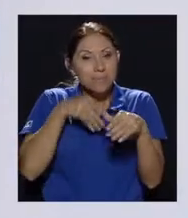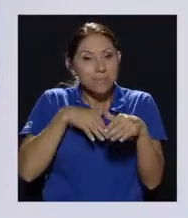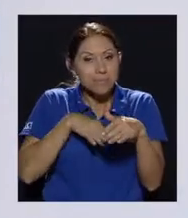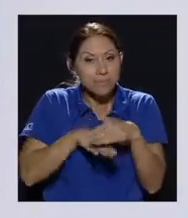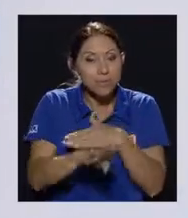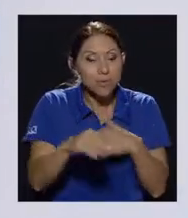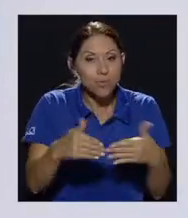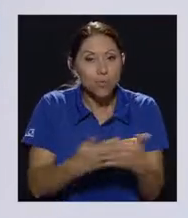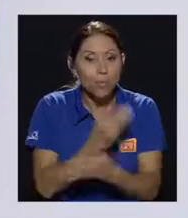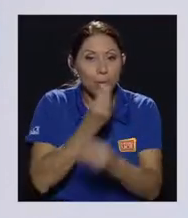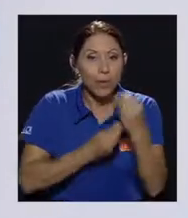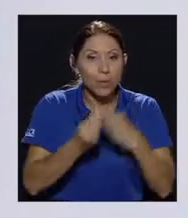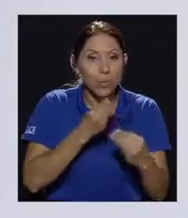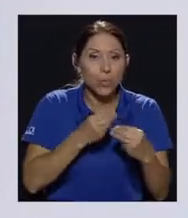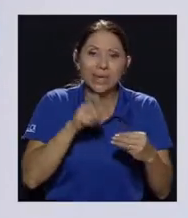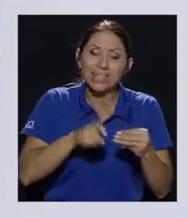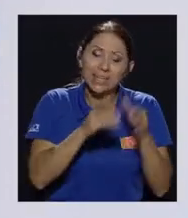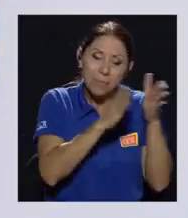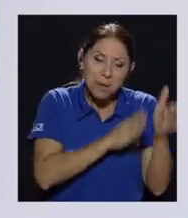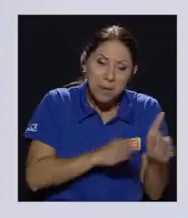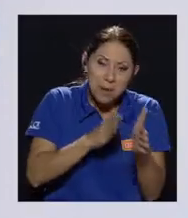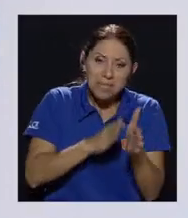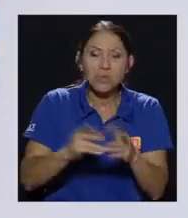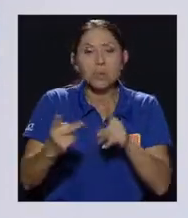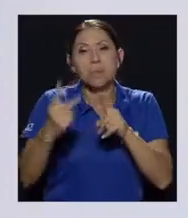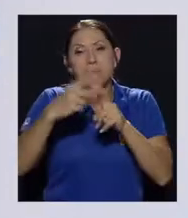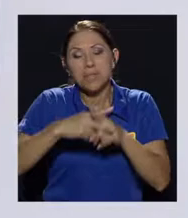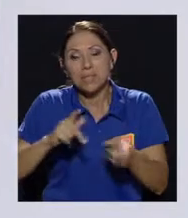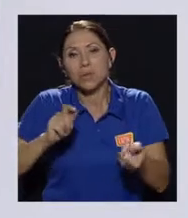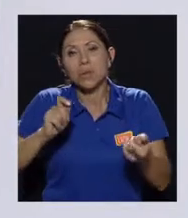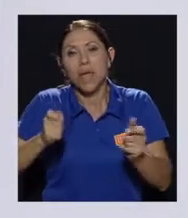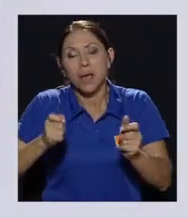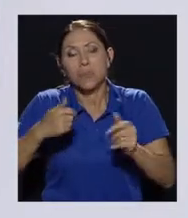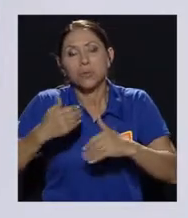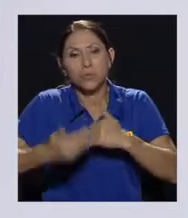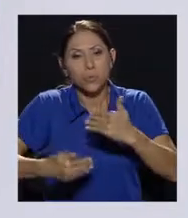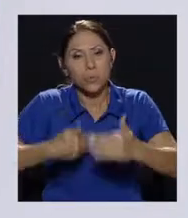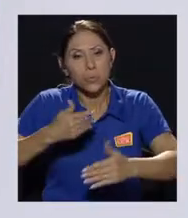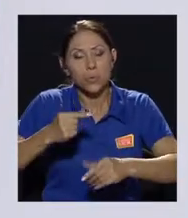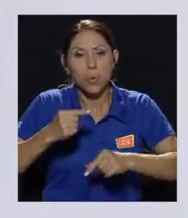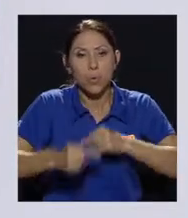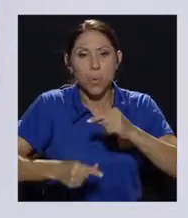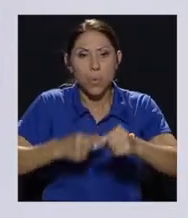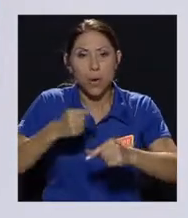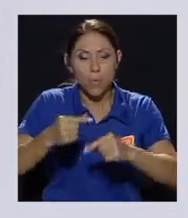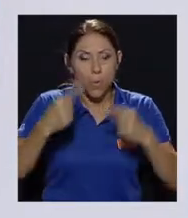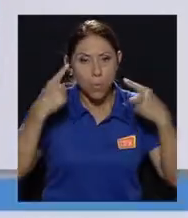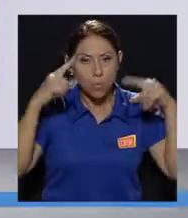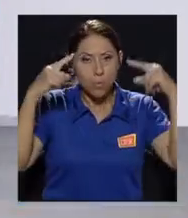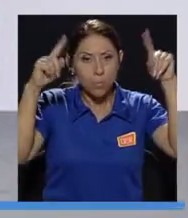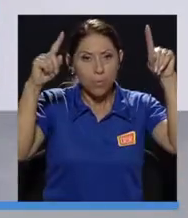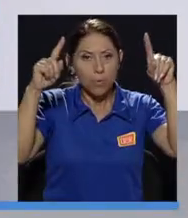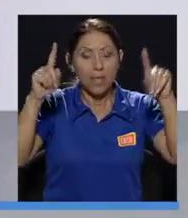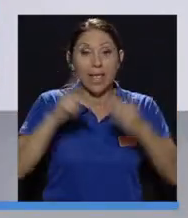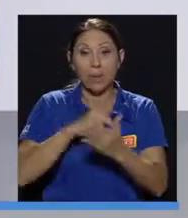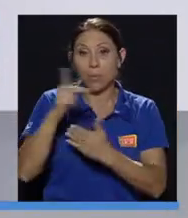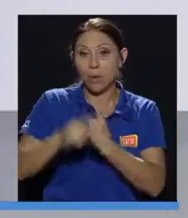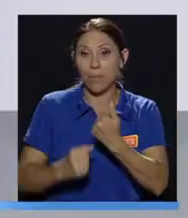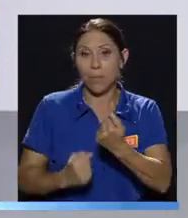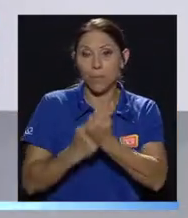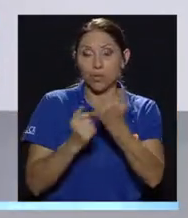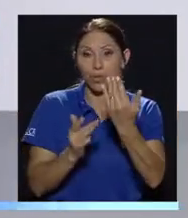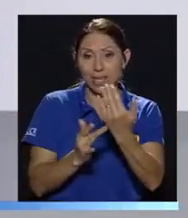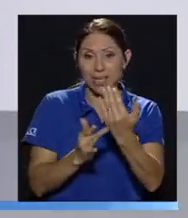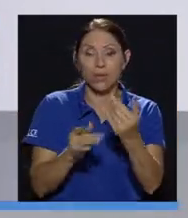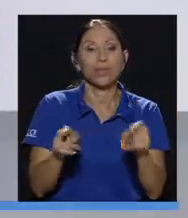implementación, cambios, capacitación, etcétera, que poco a poco se van a ir logrando. Y el programa apoyo técnico también